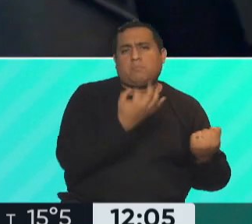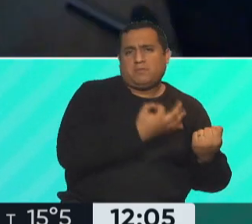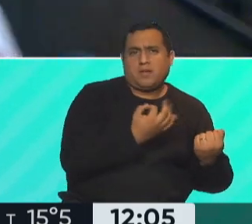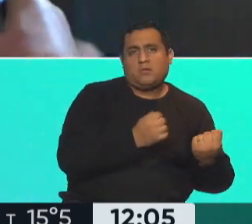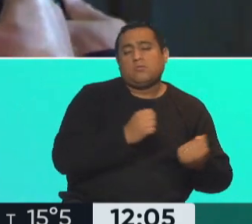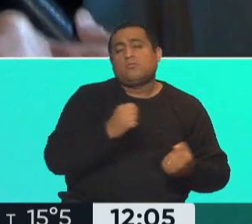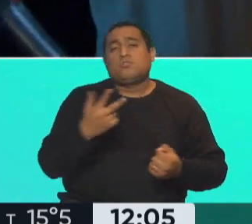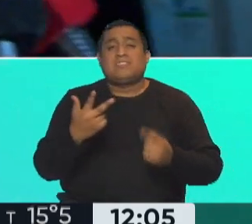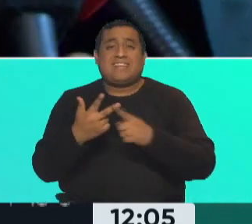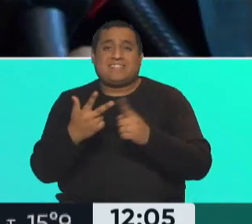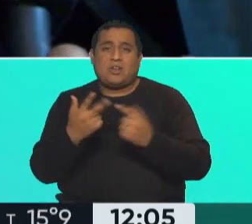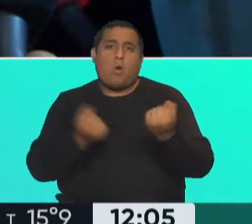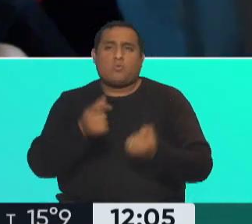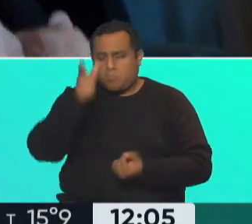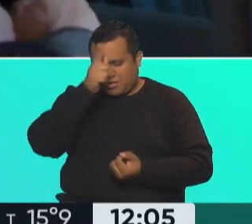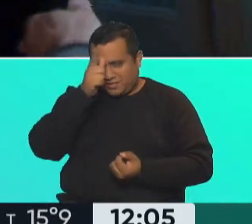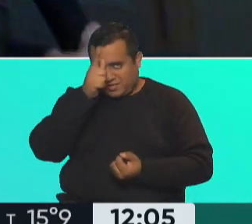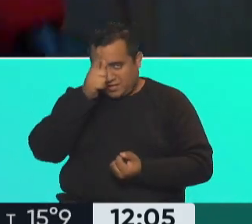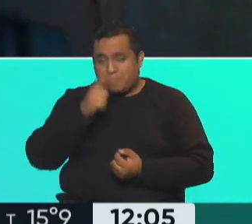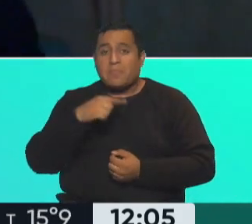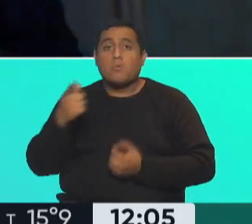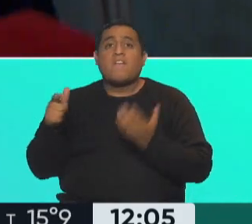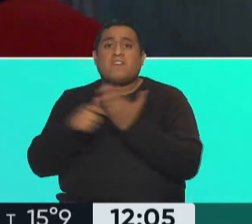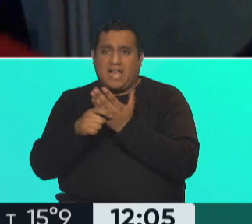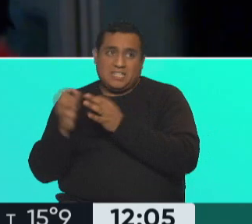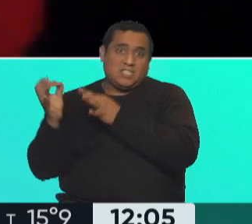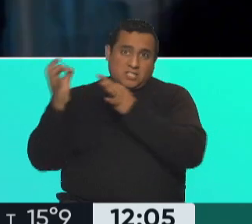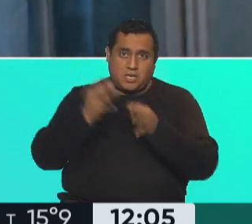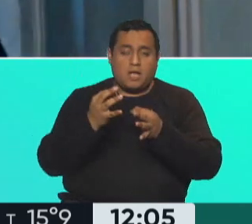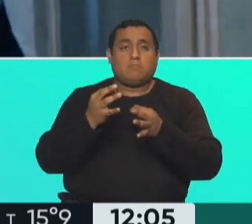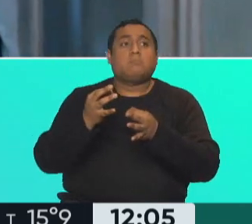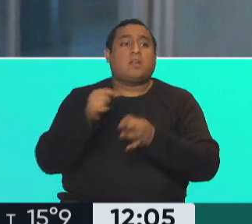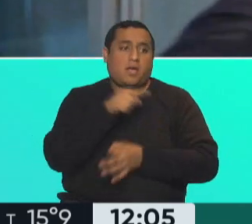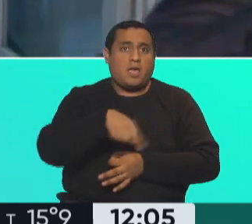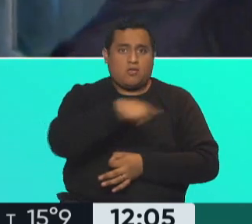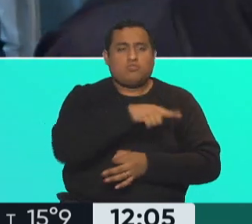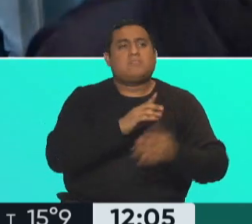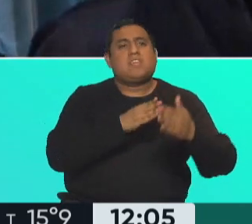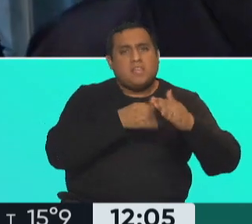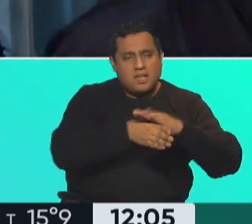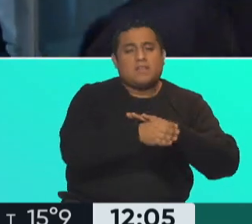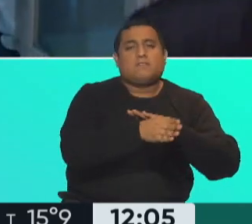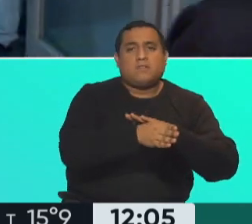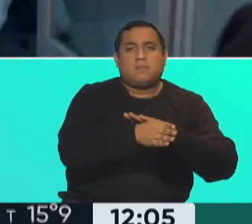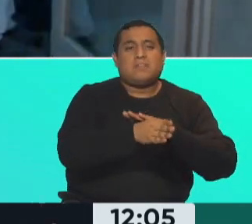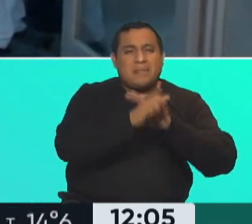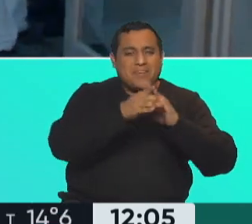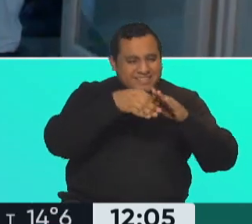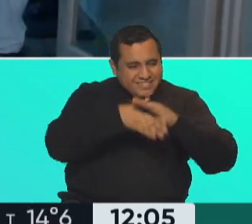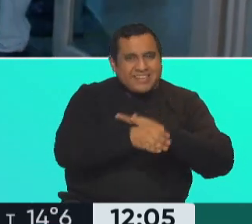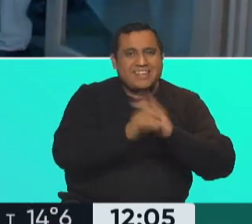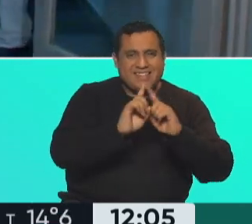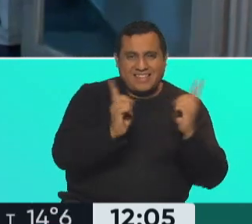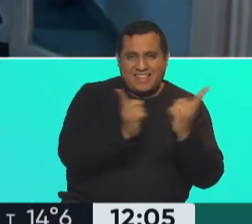un patrullero. En cuanto llegó el fiscal que lleva adelante esta causa, ingresaron, procuraron también que adentro de la